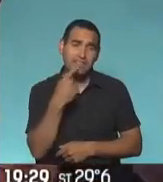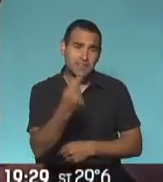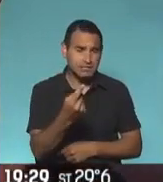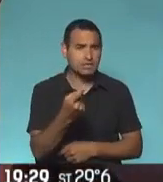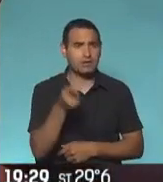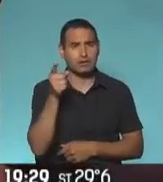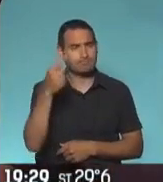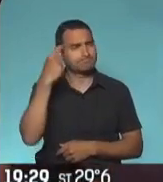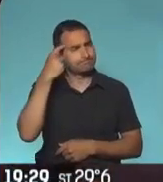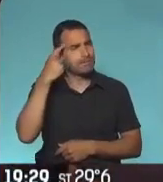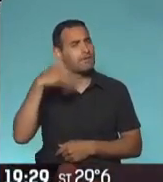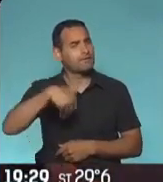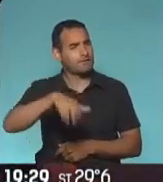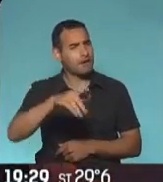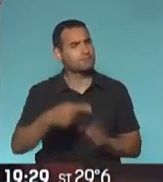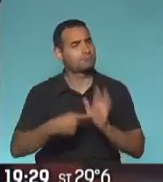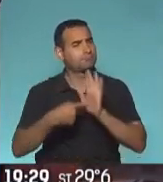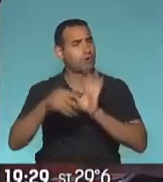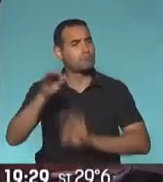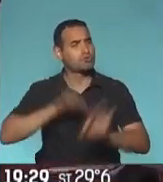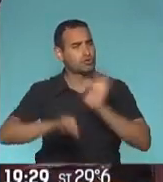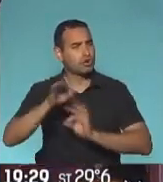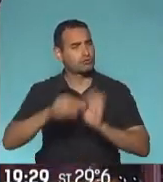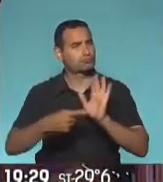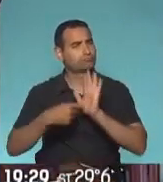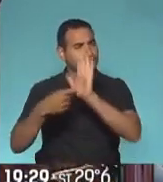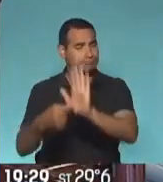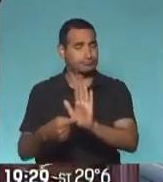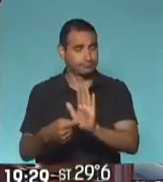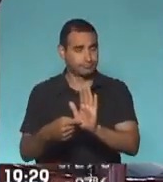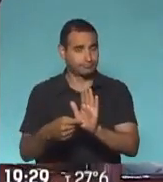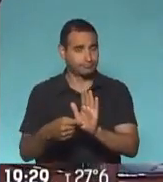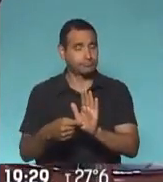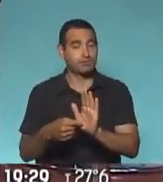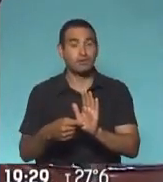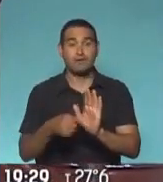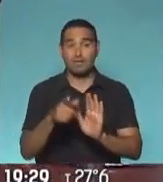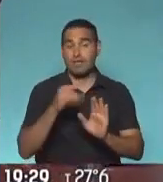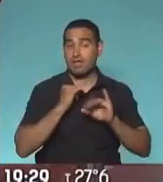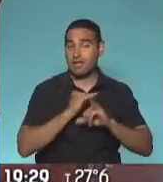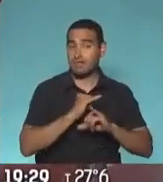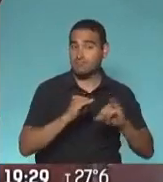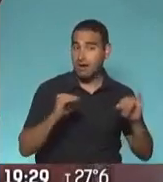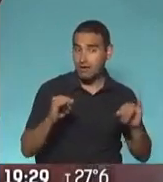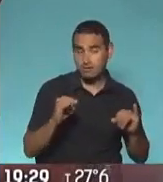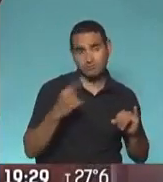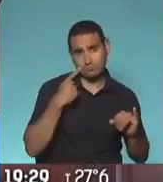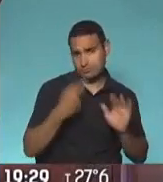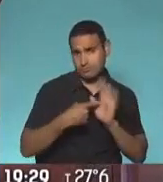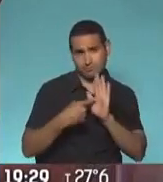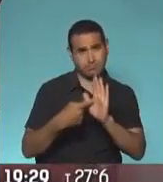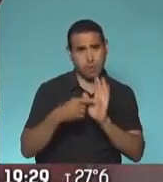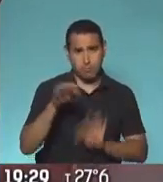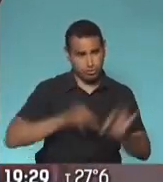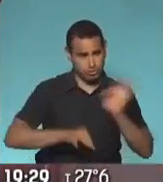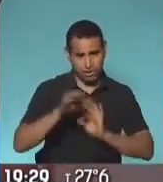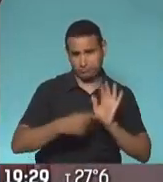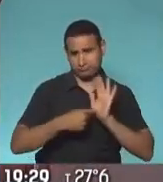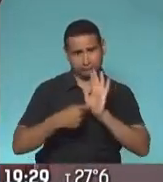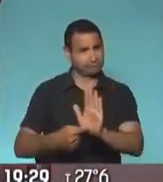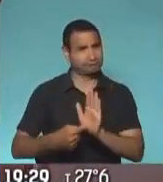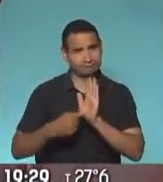estaba pensando en la presentación de un proyecto por parte del Ejecutivo. Desde la campaña hemos presentado nuestro propio proyecto, el